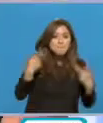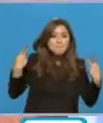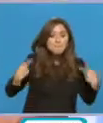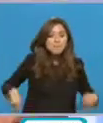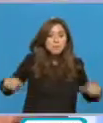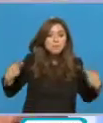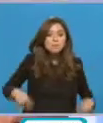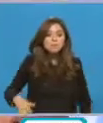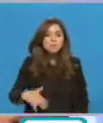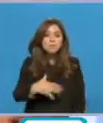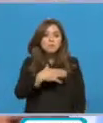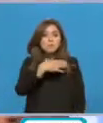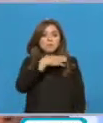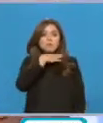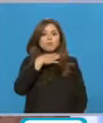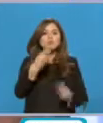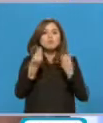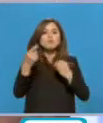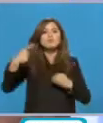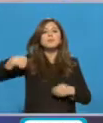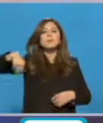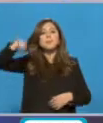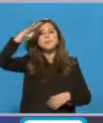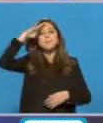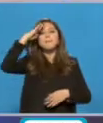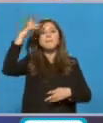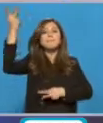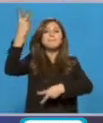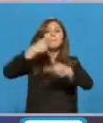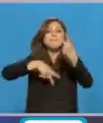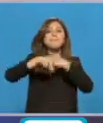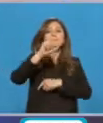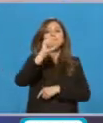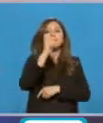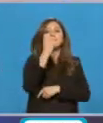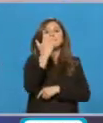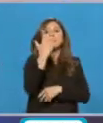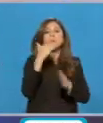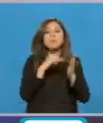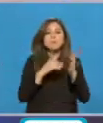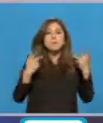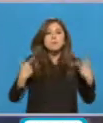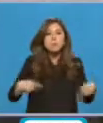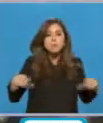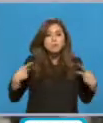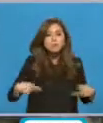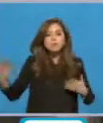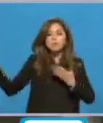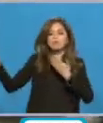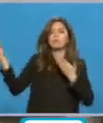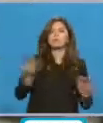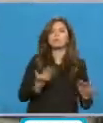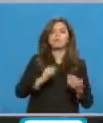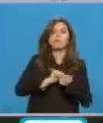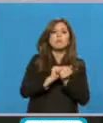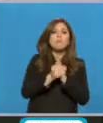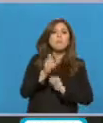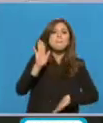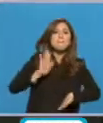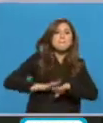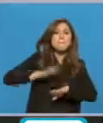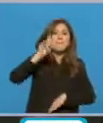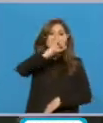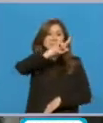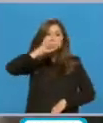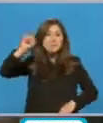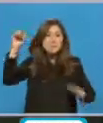supera tanto las expectativas. Ellos esperaban 25,000 personas. No. Llegan más de 100,000 personas. Fue una cosa. Más de ¿Y 100,000 cómo hicieron